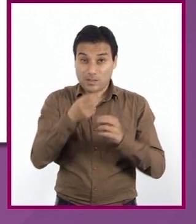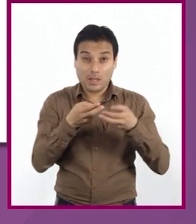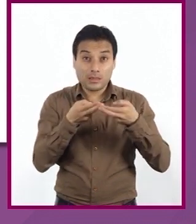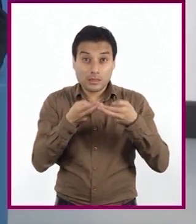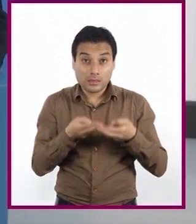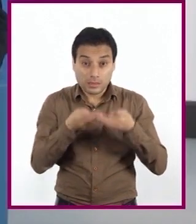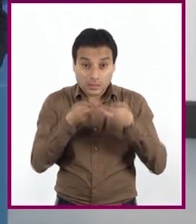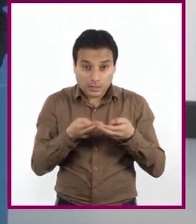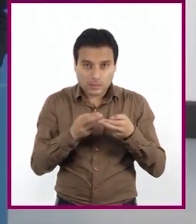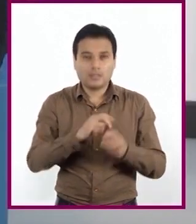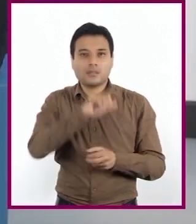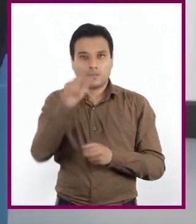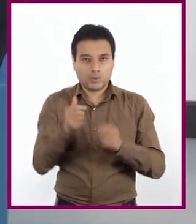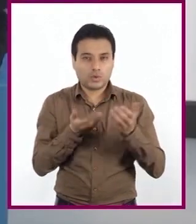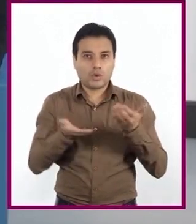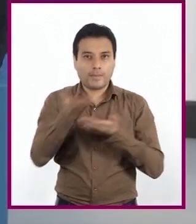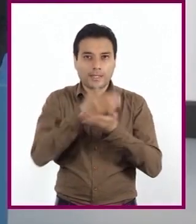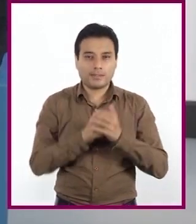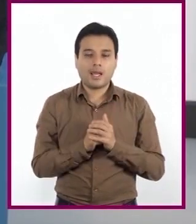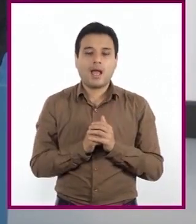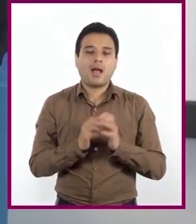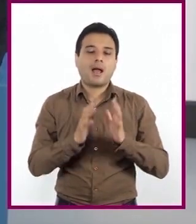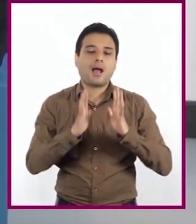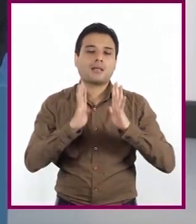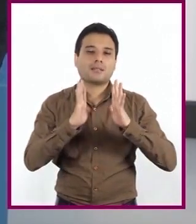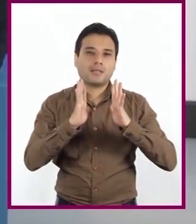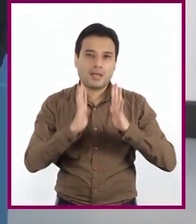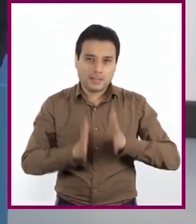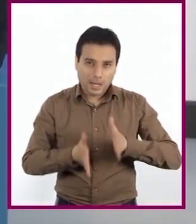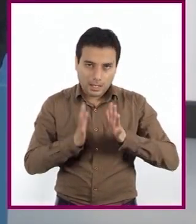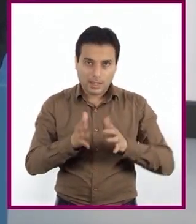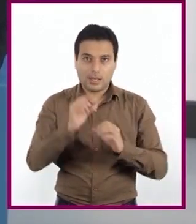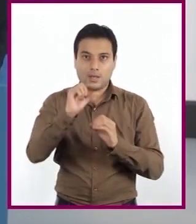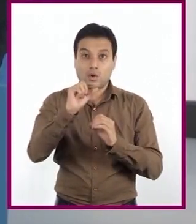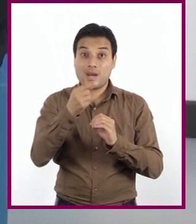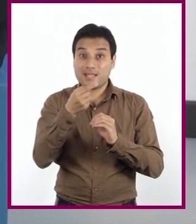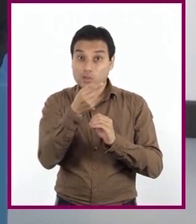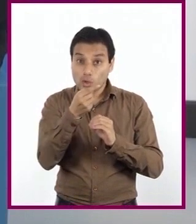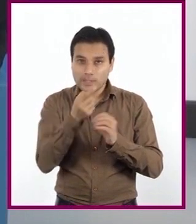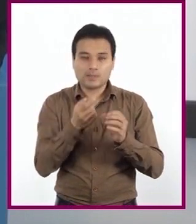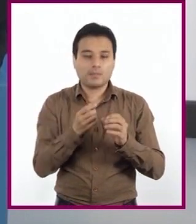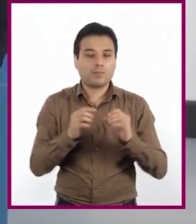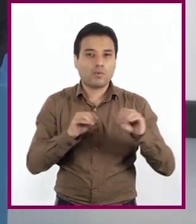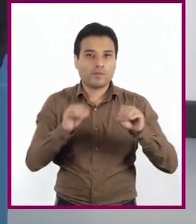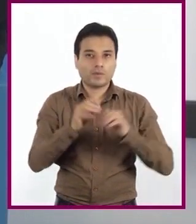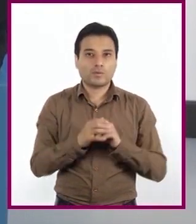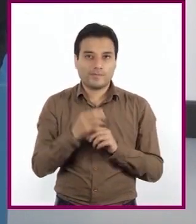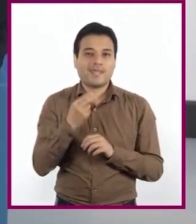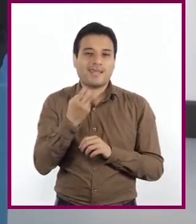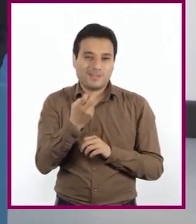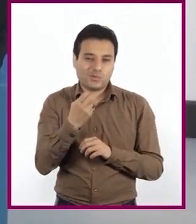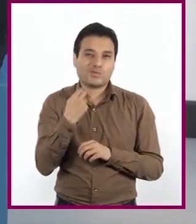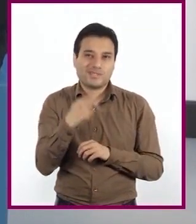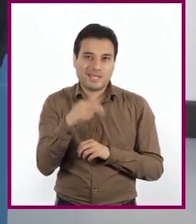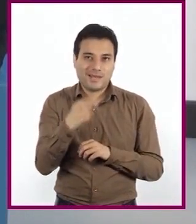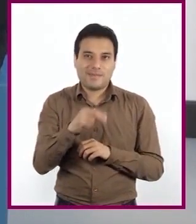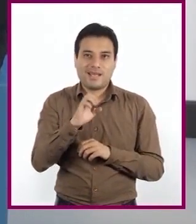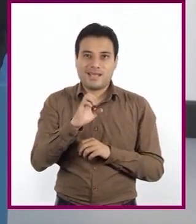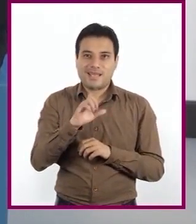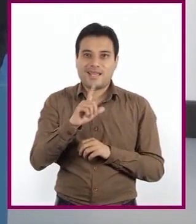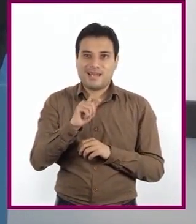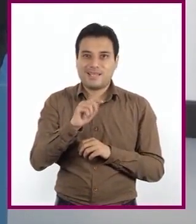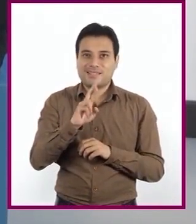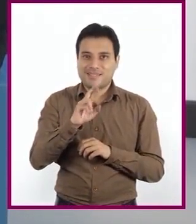a otro. Ya todo tiene que ver con el movimiento de los electrones. Por eso se llama electricidad, por los